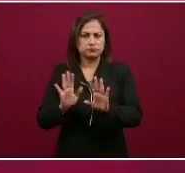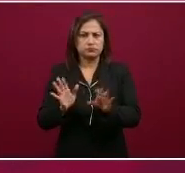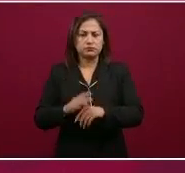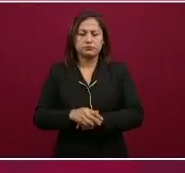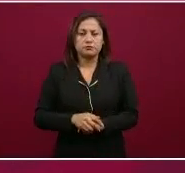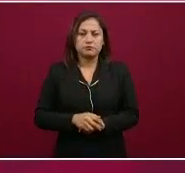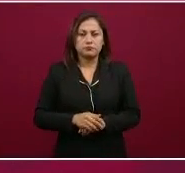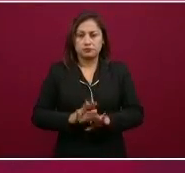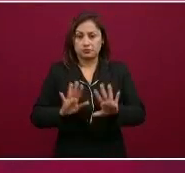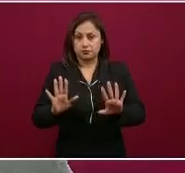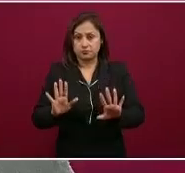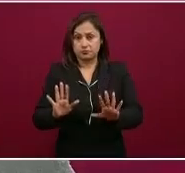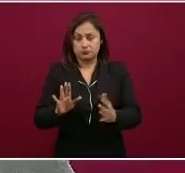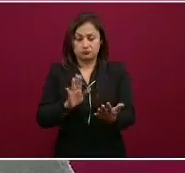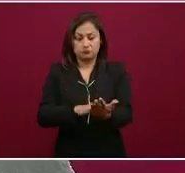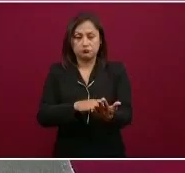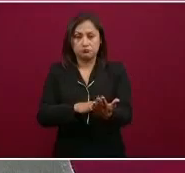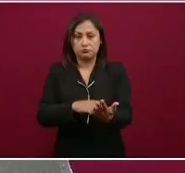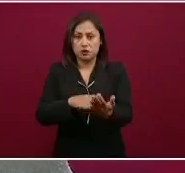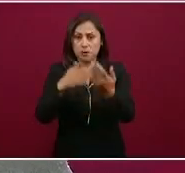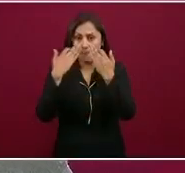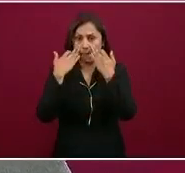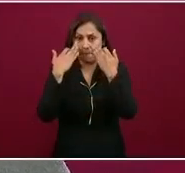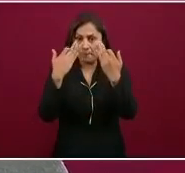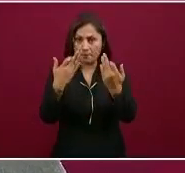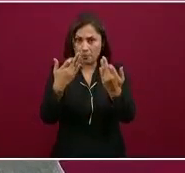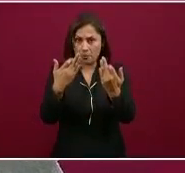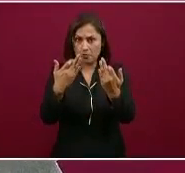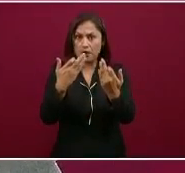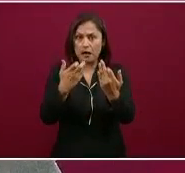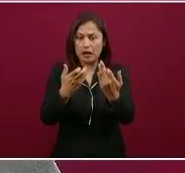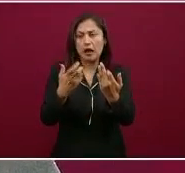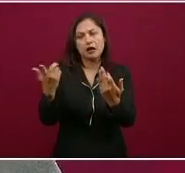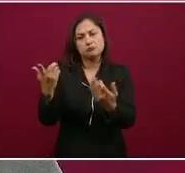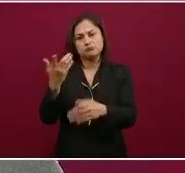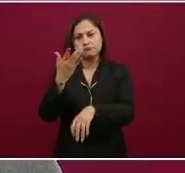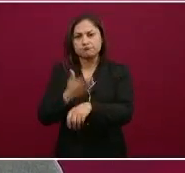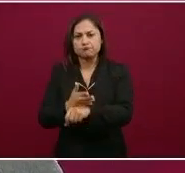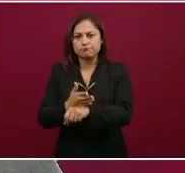Si hay pruebas, se castiga